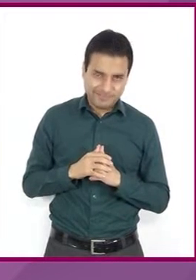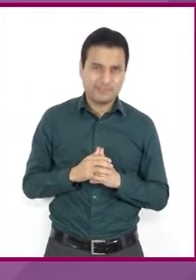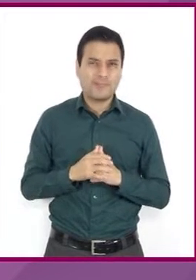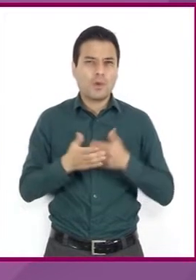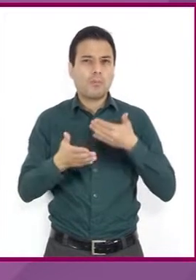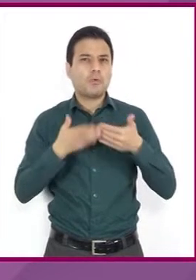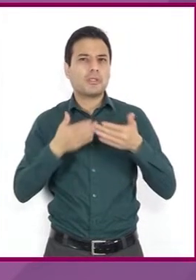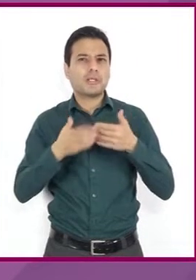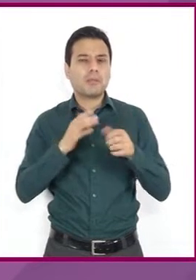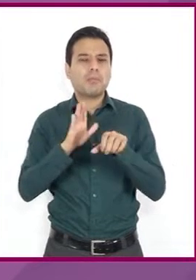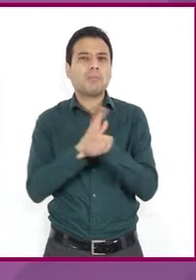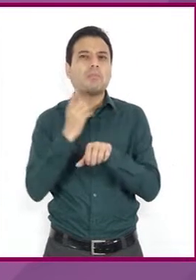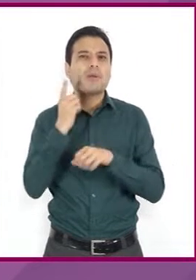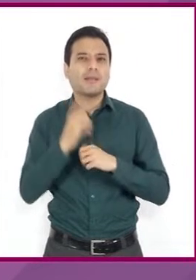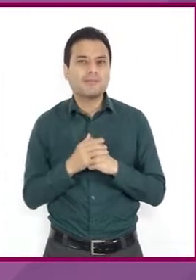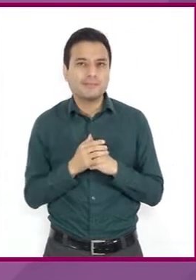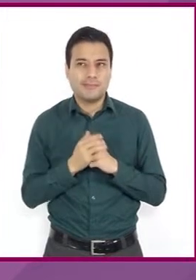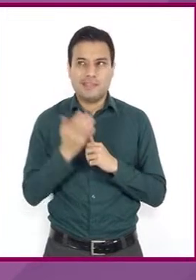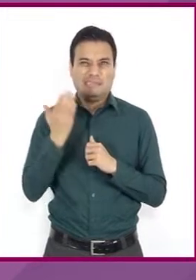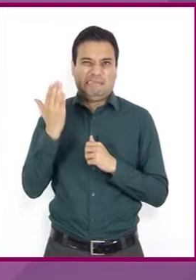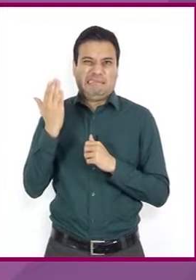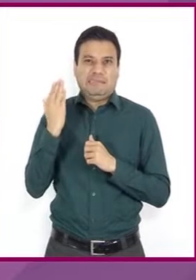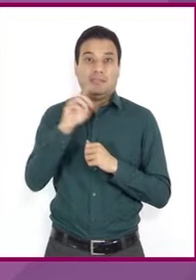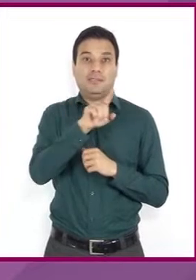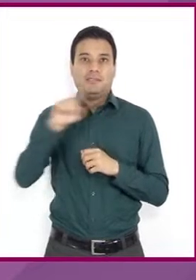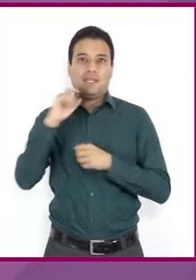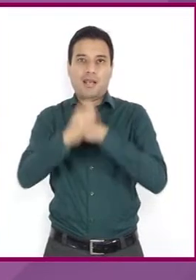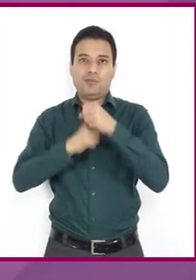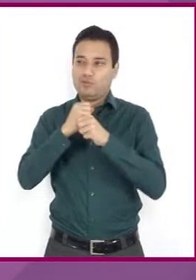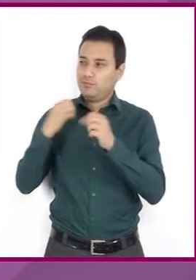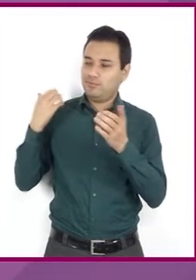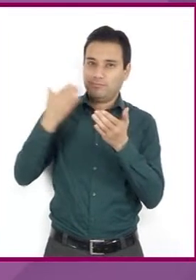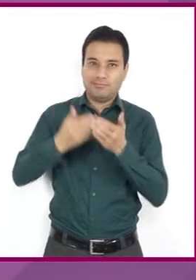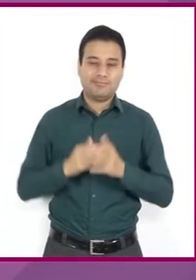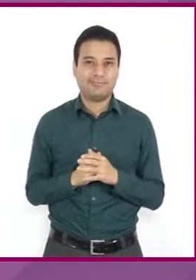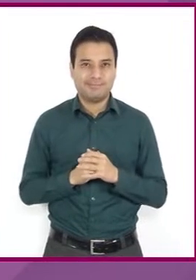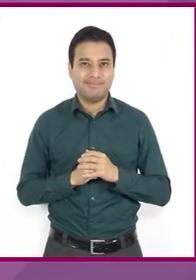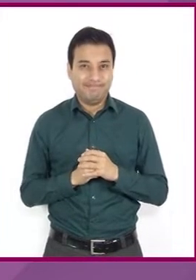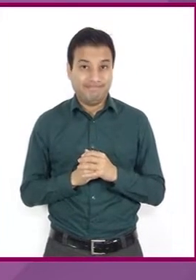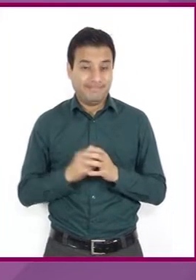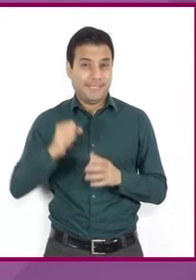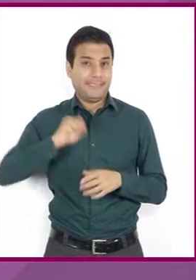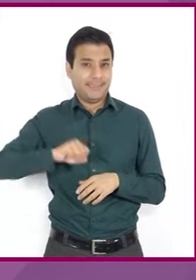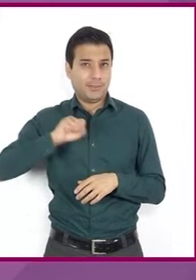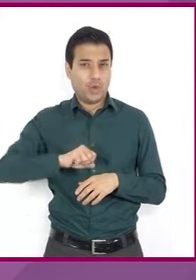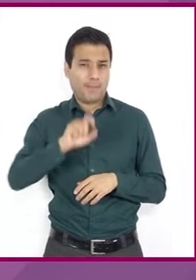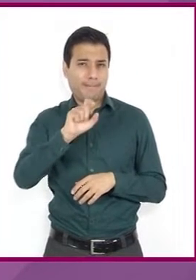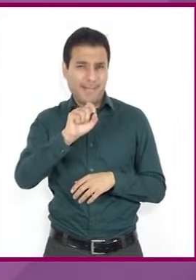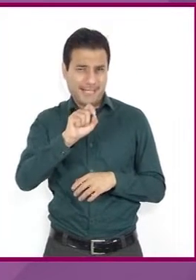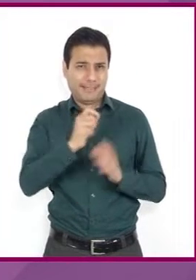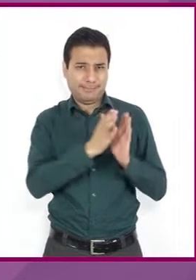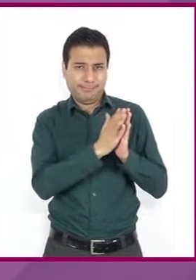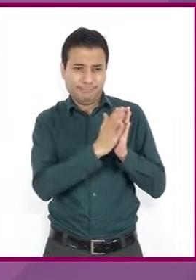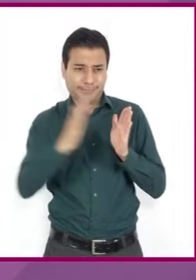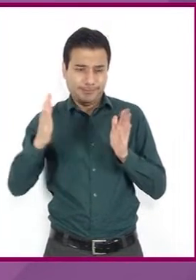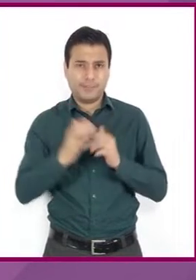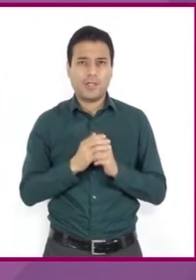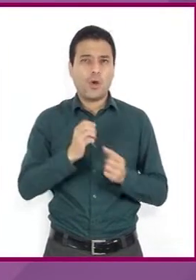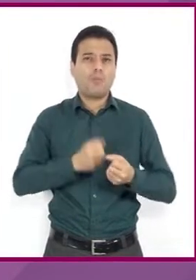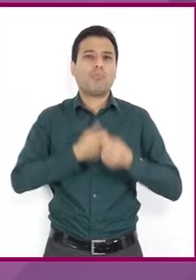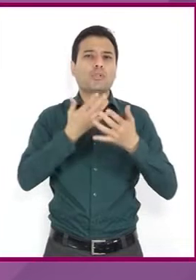contemporánea porque se ha escrito en los últimos 100 años. A inicios del siglo XX, por ejemplo, la